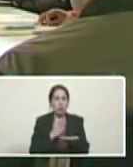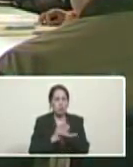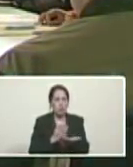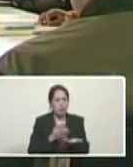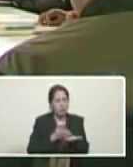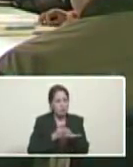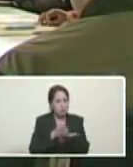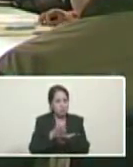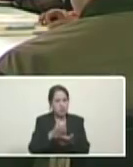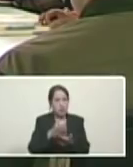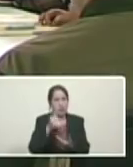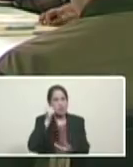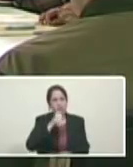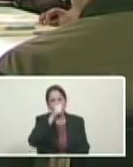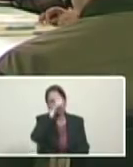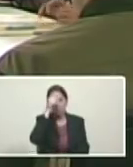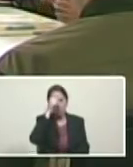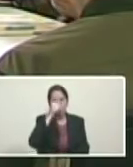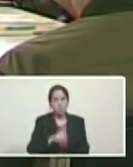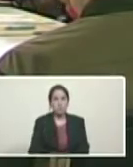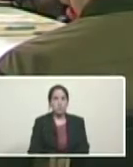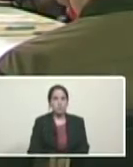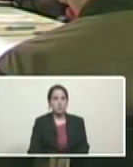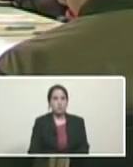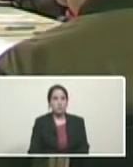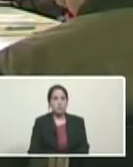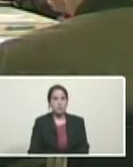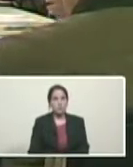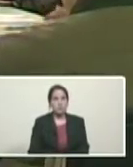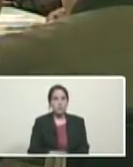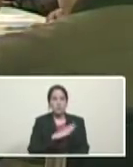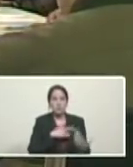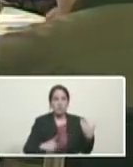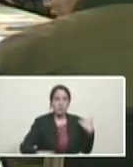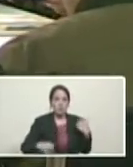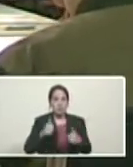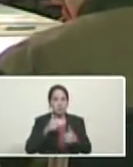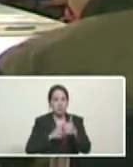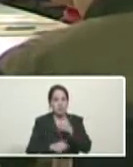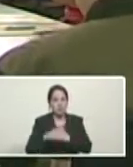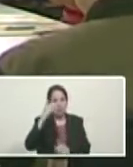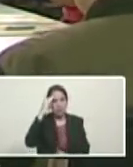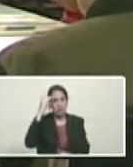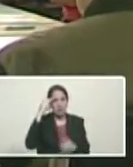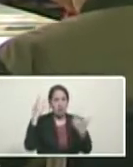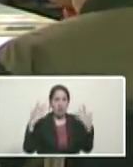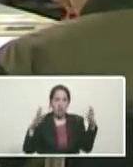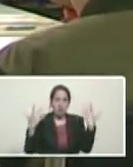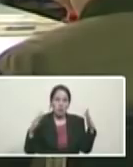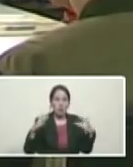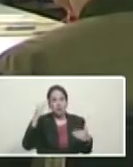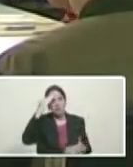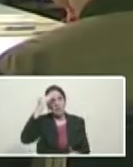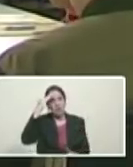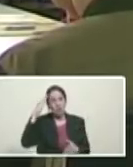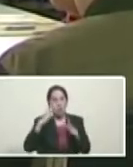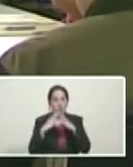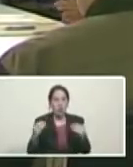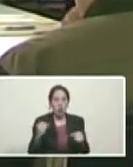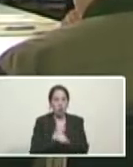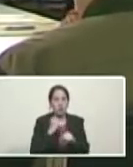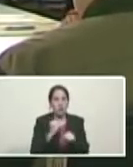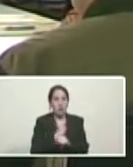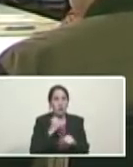fin de semana muy bien señora vicepresidente un aplauso desde aquí de caracas saludos los trabajadores